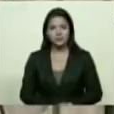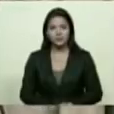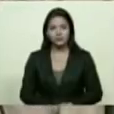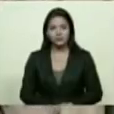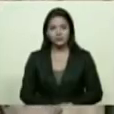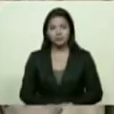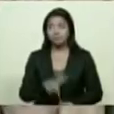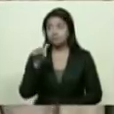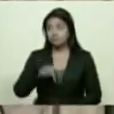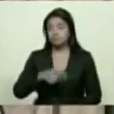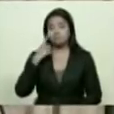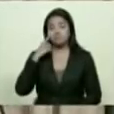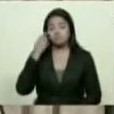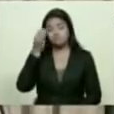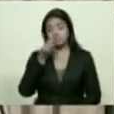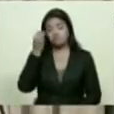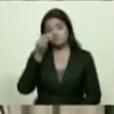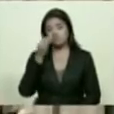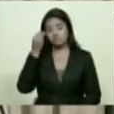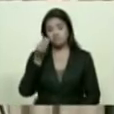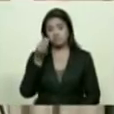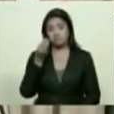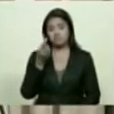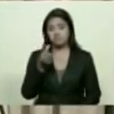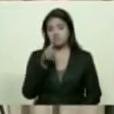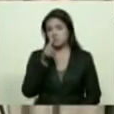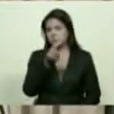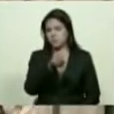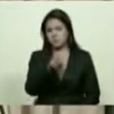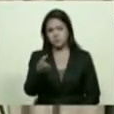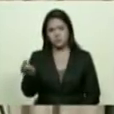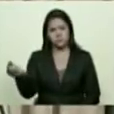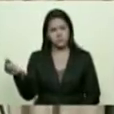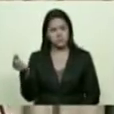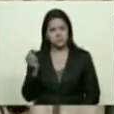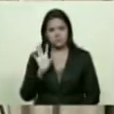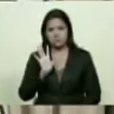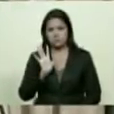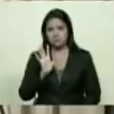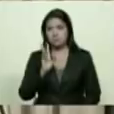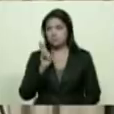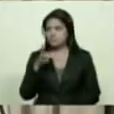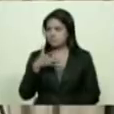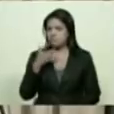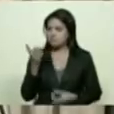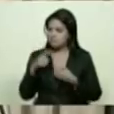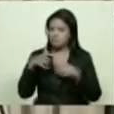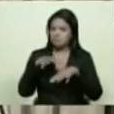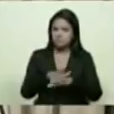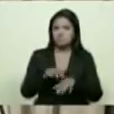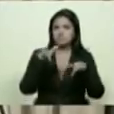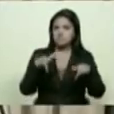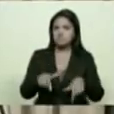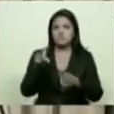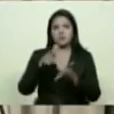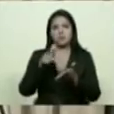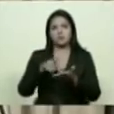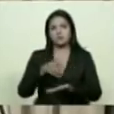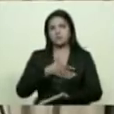creemos que no hemos dejado absolutamente a nadie sin que se sienta incorporado o